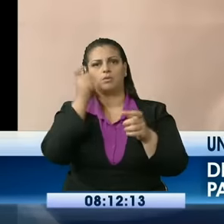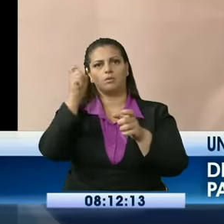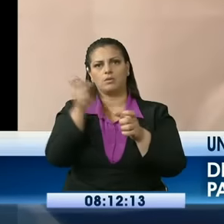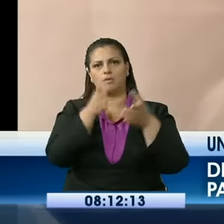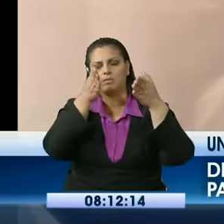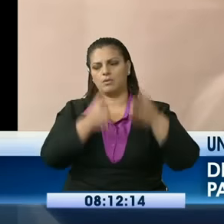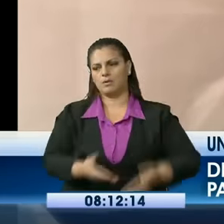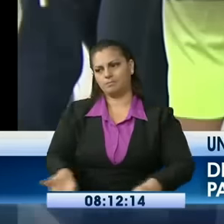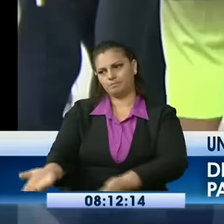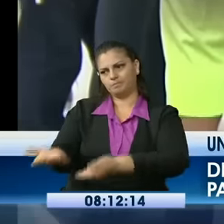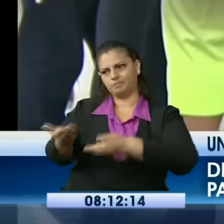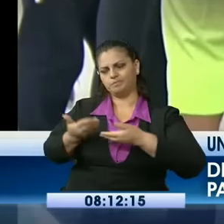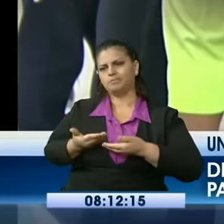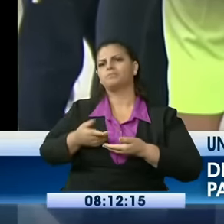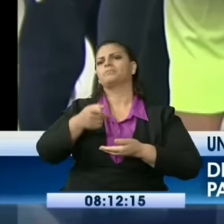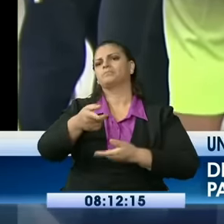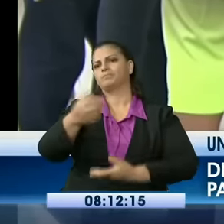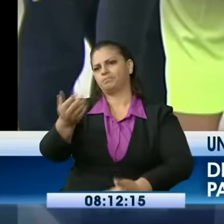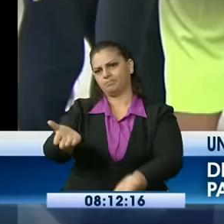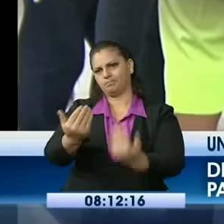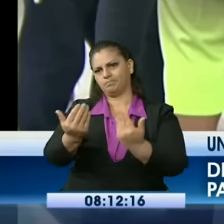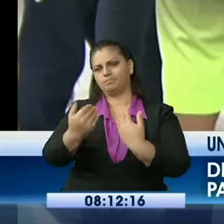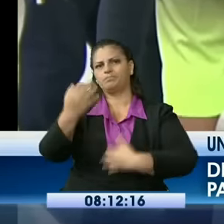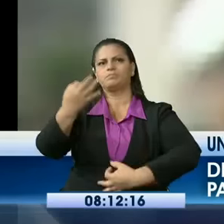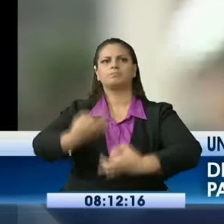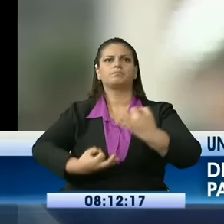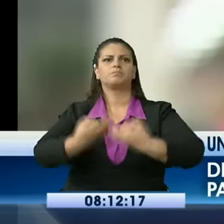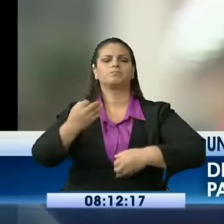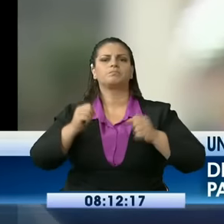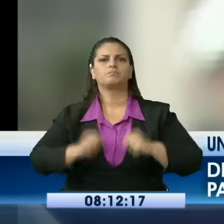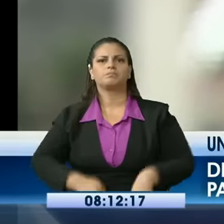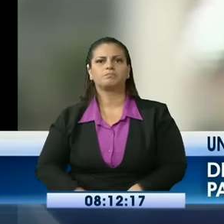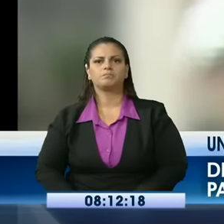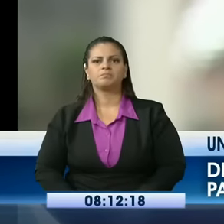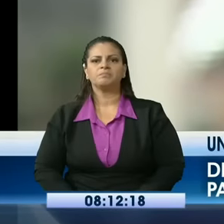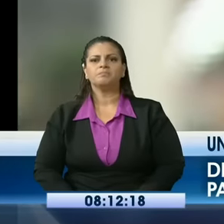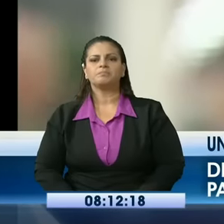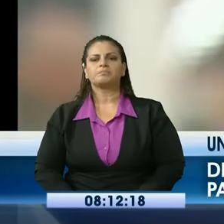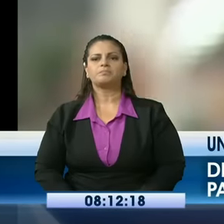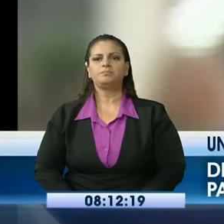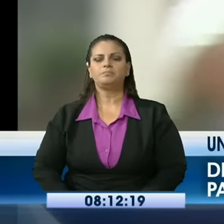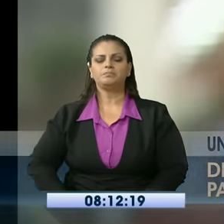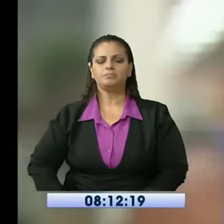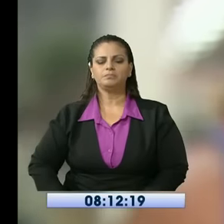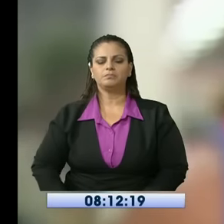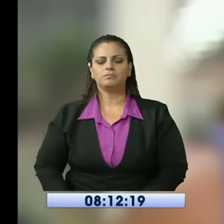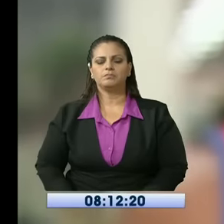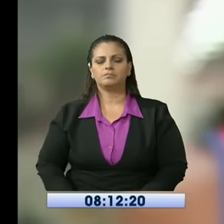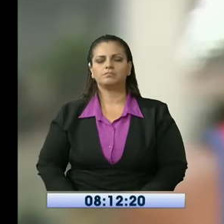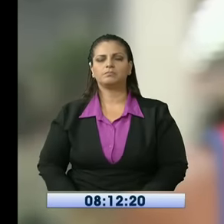la respectiva audiencia de calificación de flagrancia, informó Ítalo Ruiz.